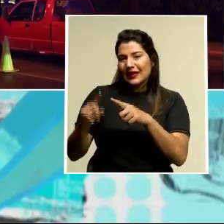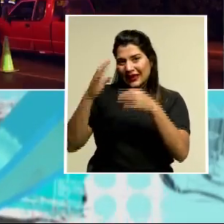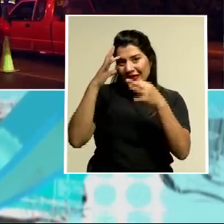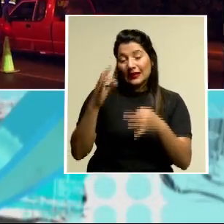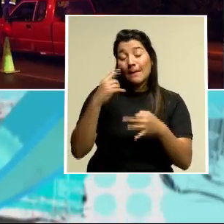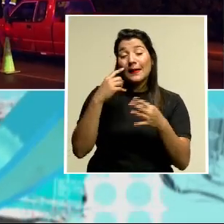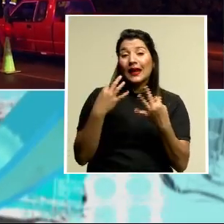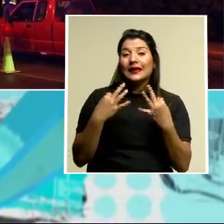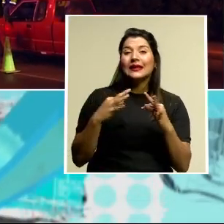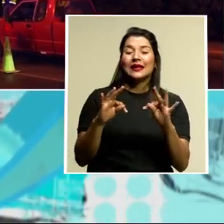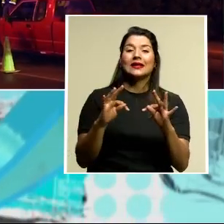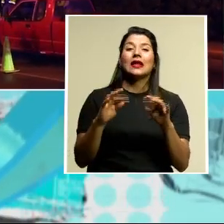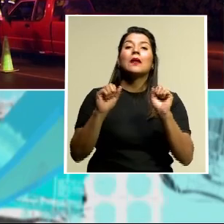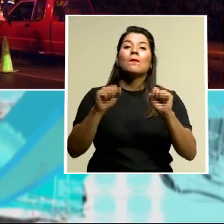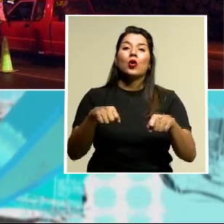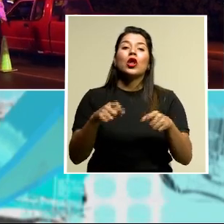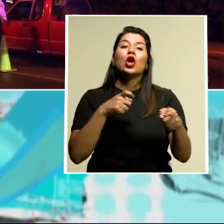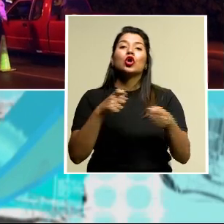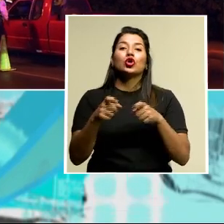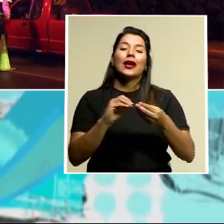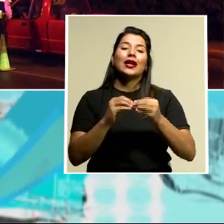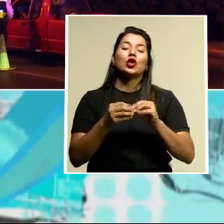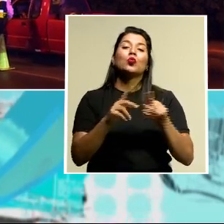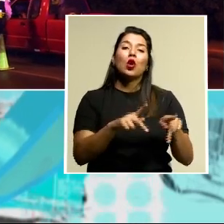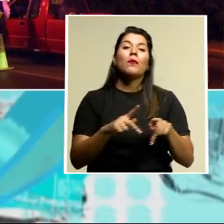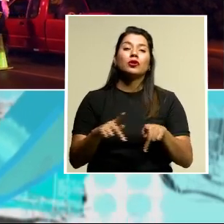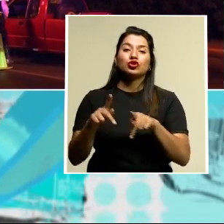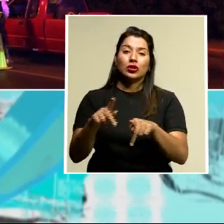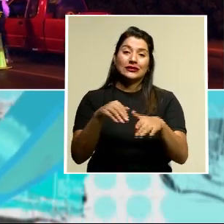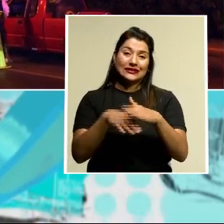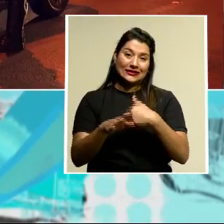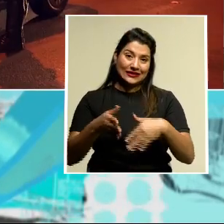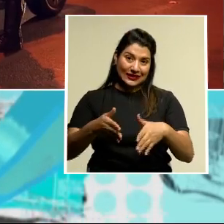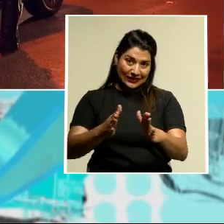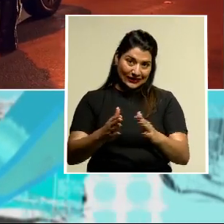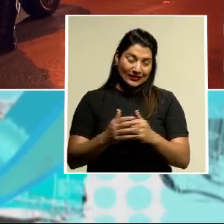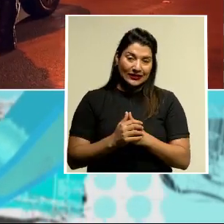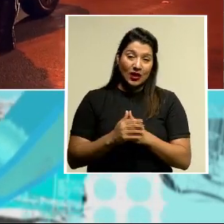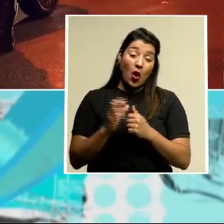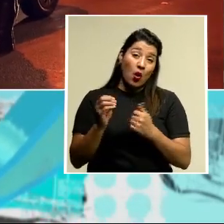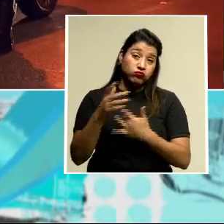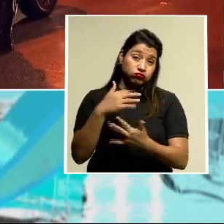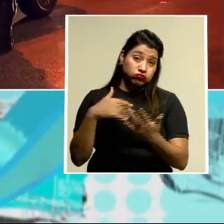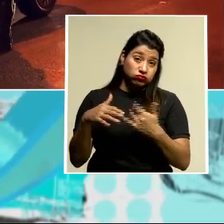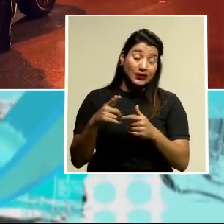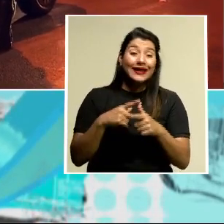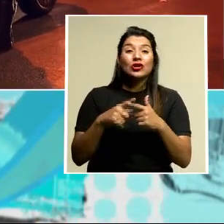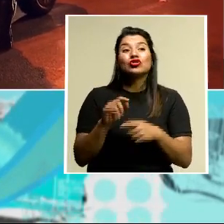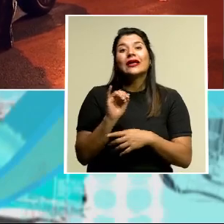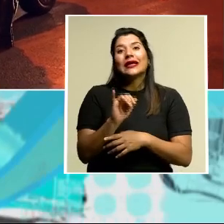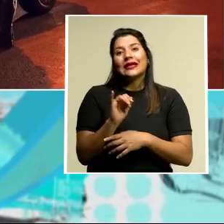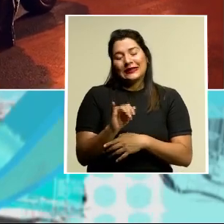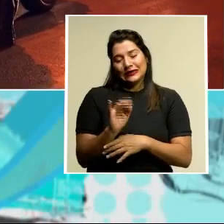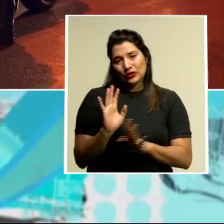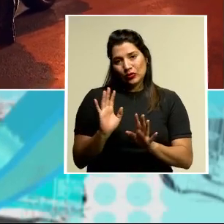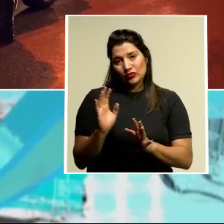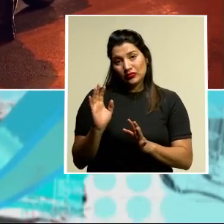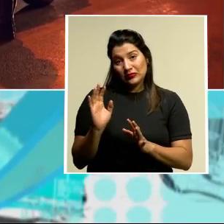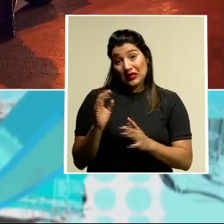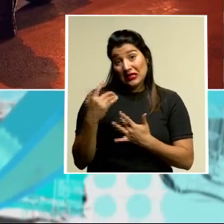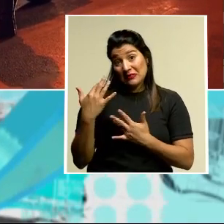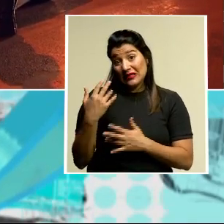esperaba, ¿verdad? Es natural que en el momento en que haya mayor movilidad, posiblemente aumenten los casos.